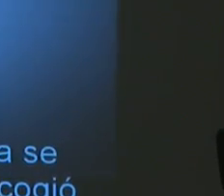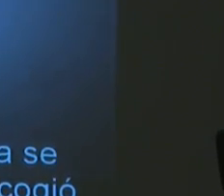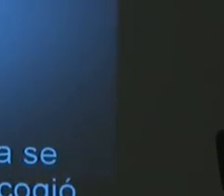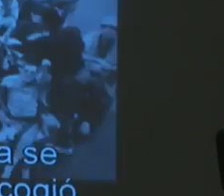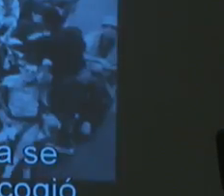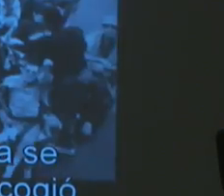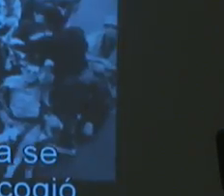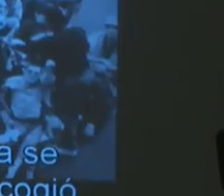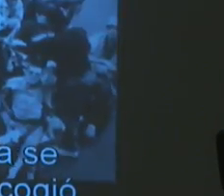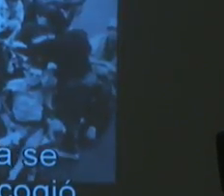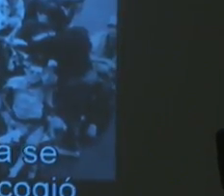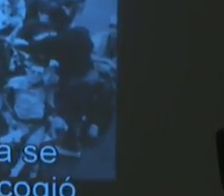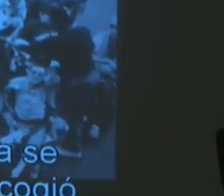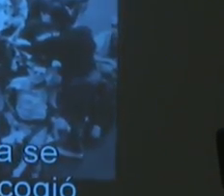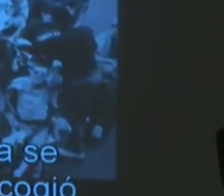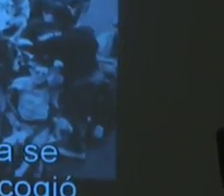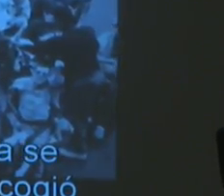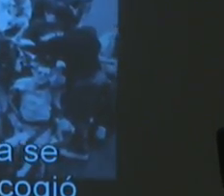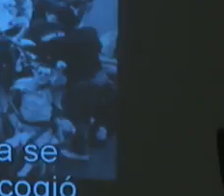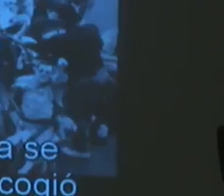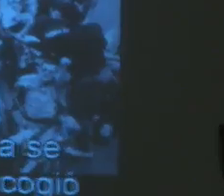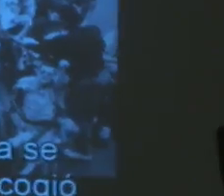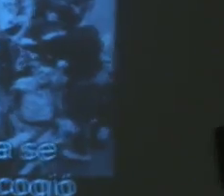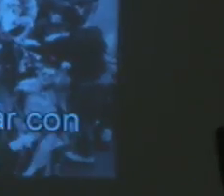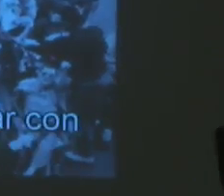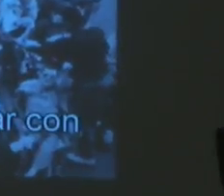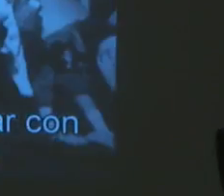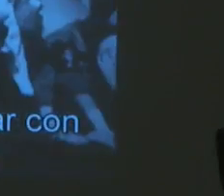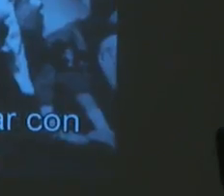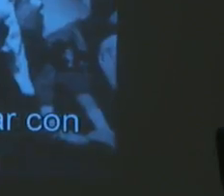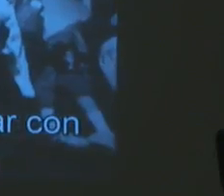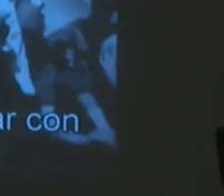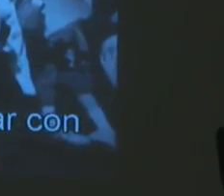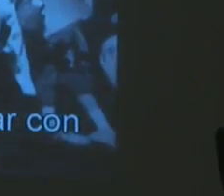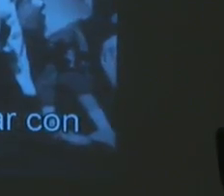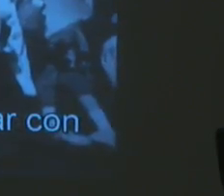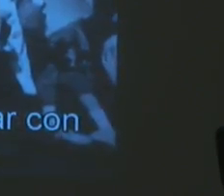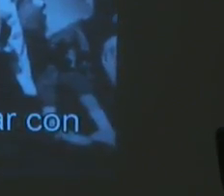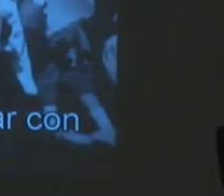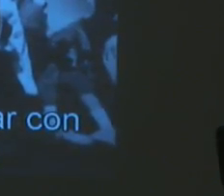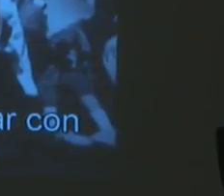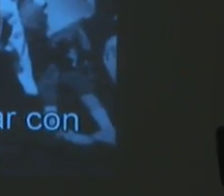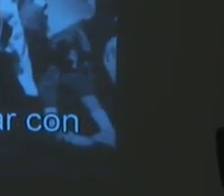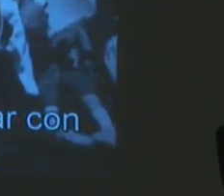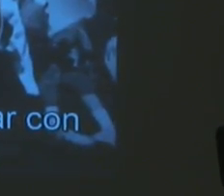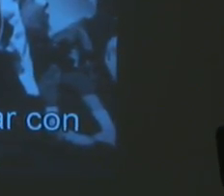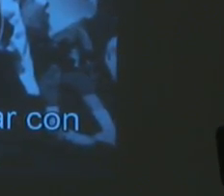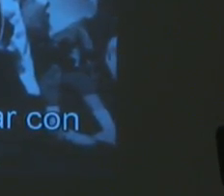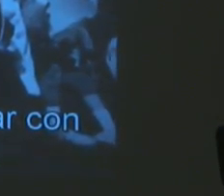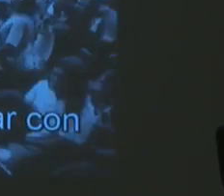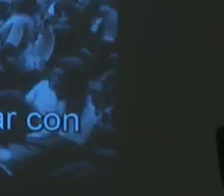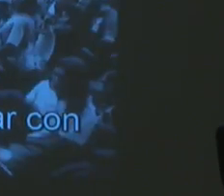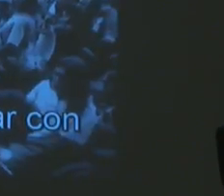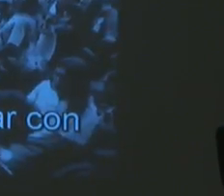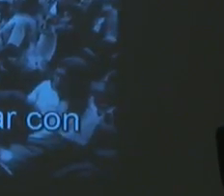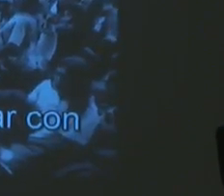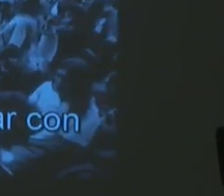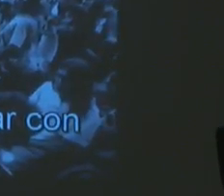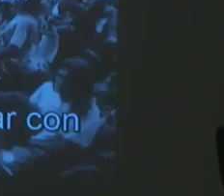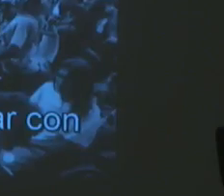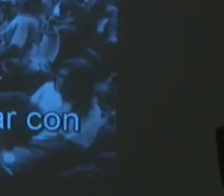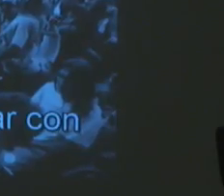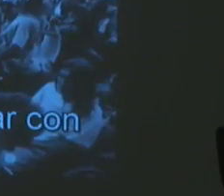durante la segunda mitad del siglo ya se tenía claro que eso era un problema y cogió fuerza un movimiento que buscó acabar con esa presión